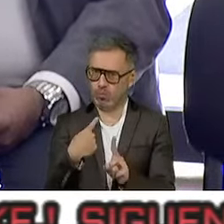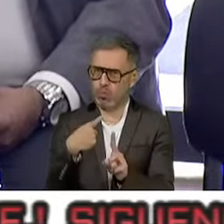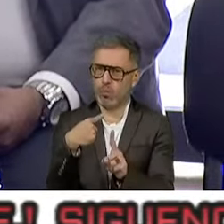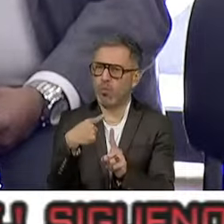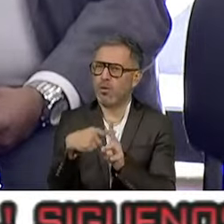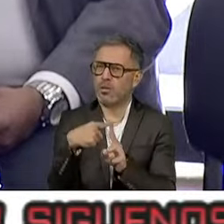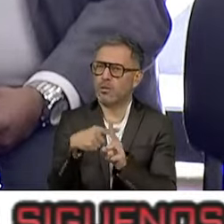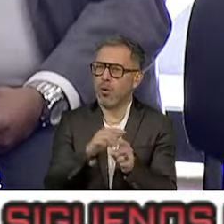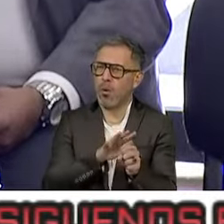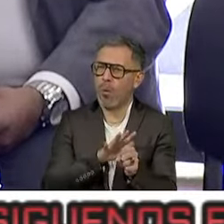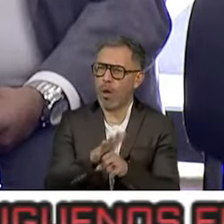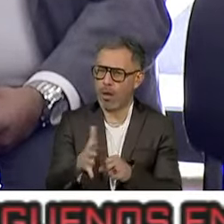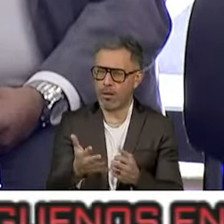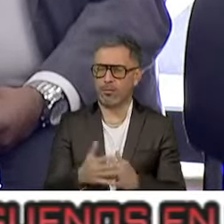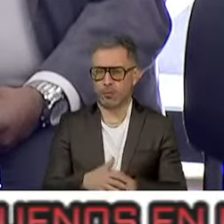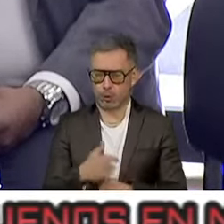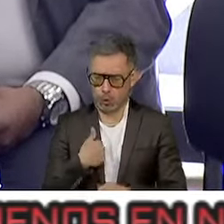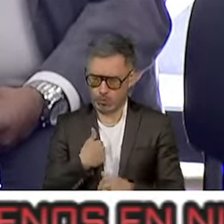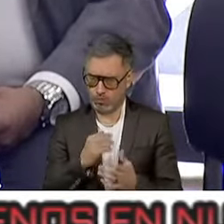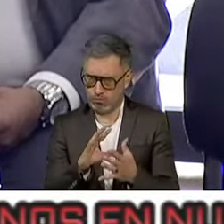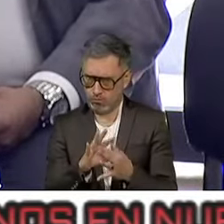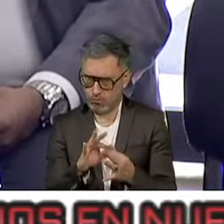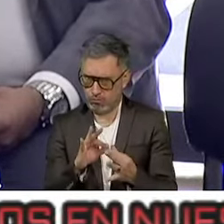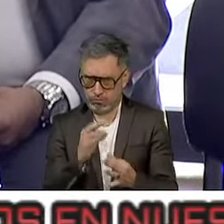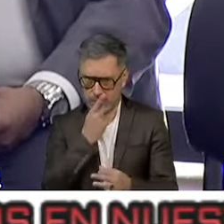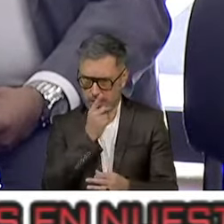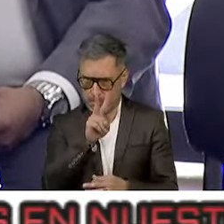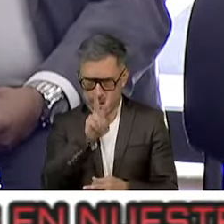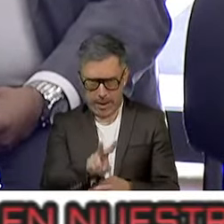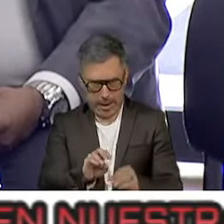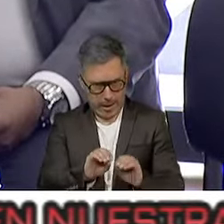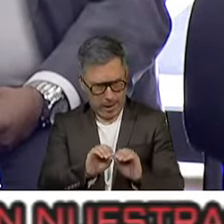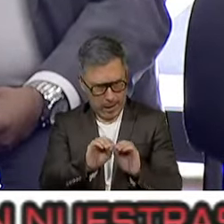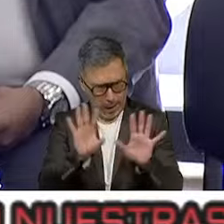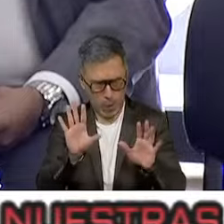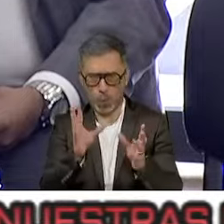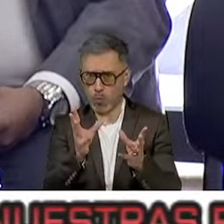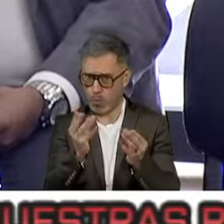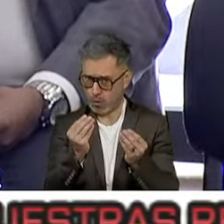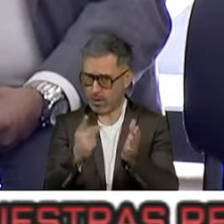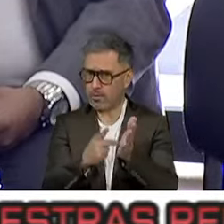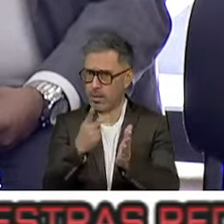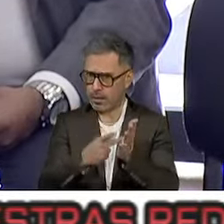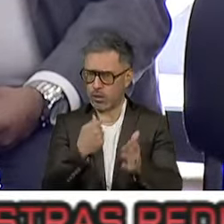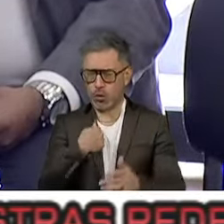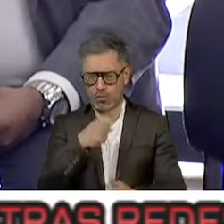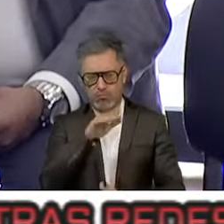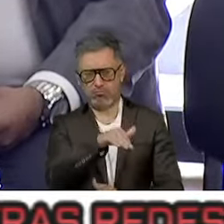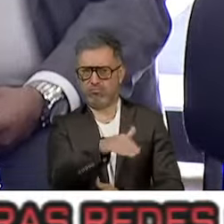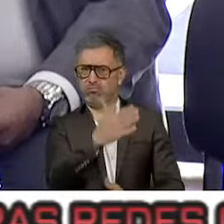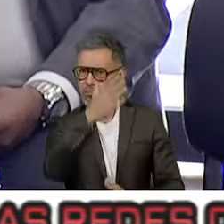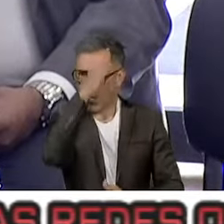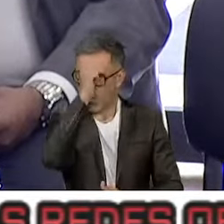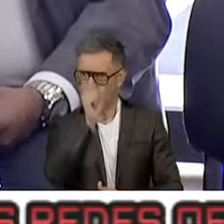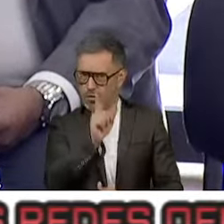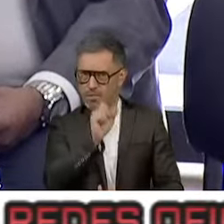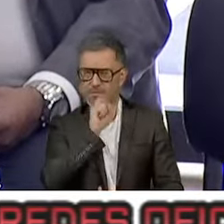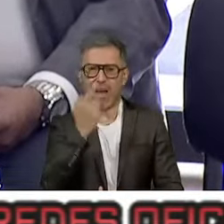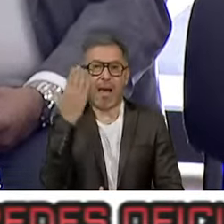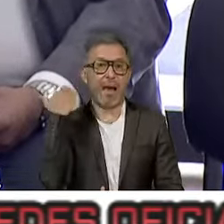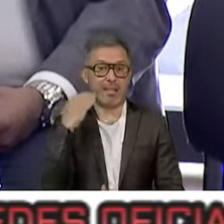y debo decirlo con mucha claridad, reproché muchas veces en la anterior integración del